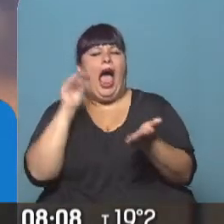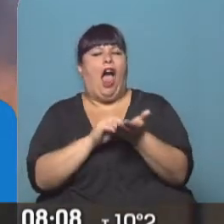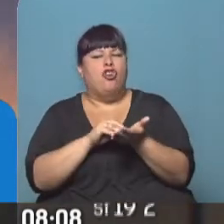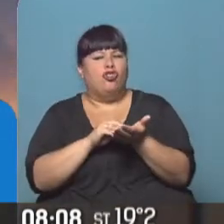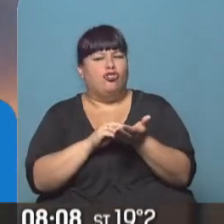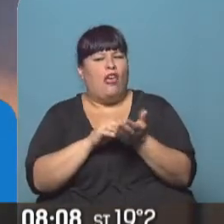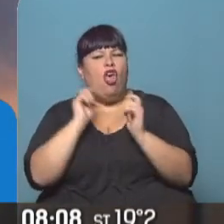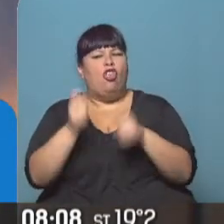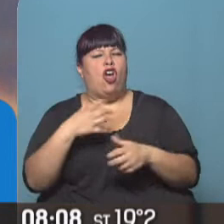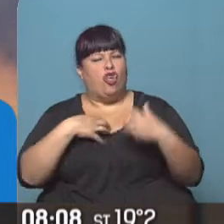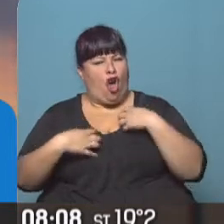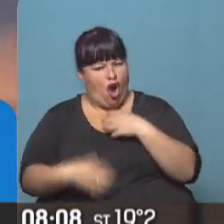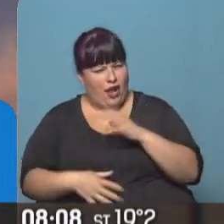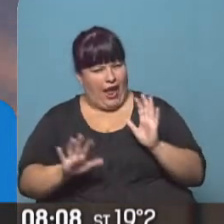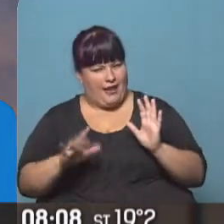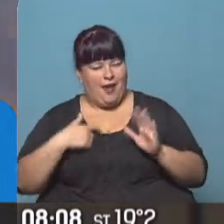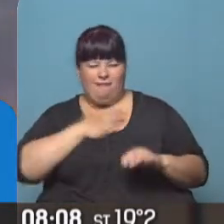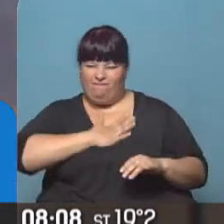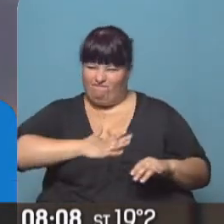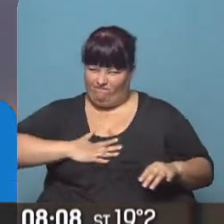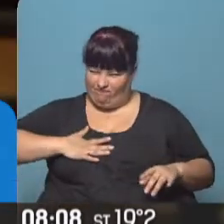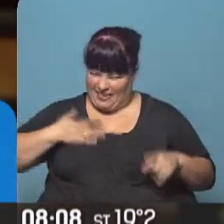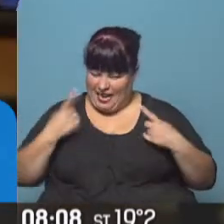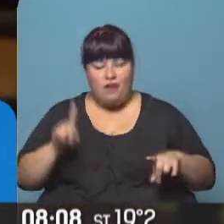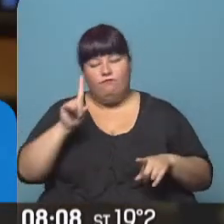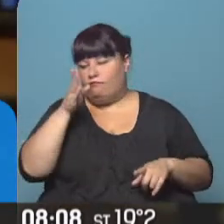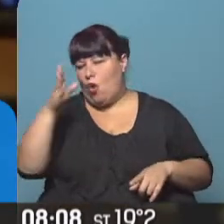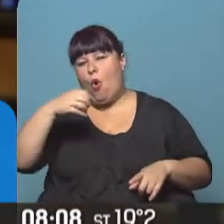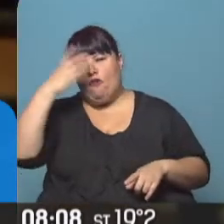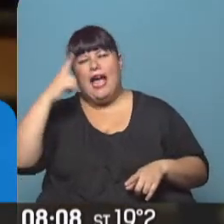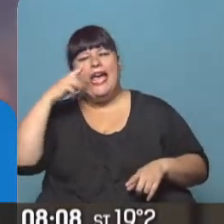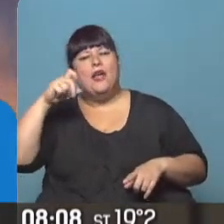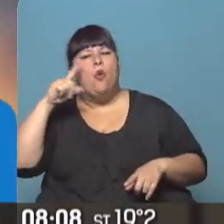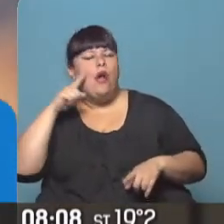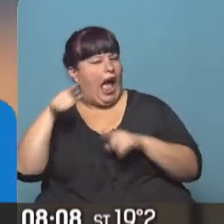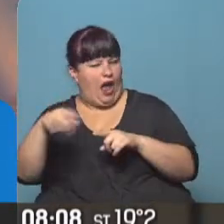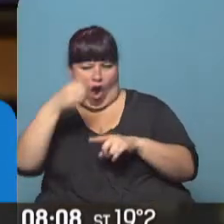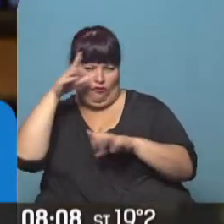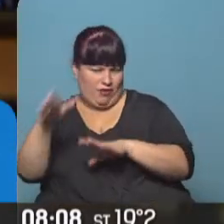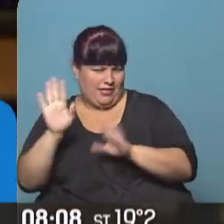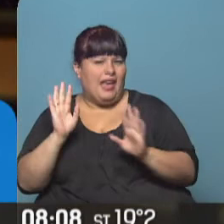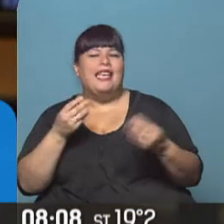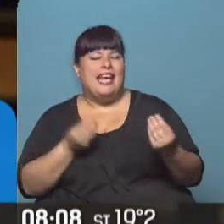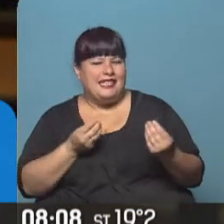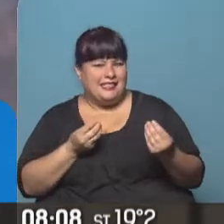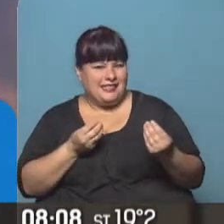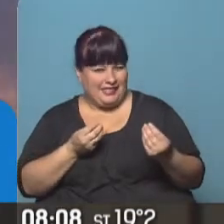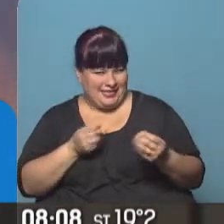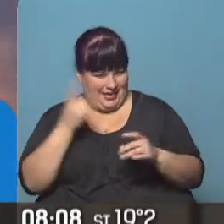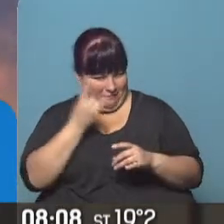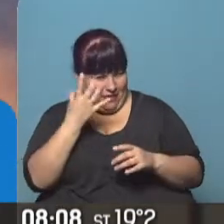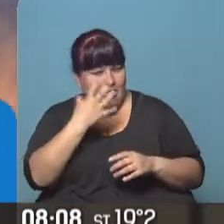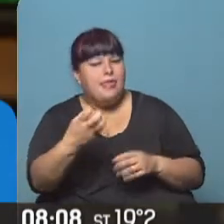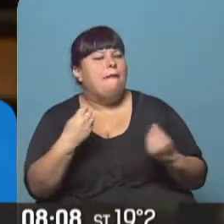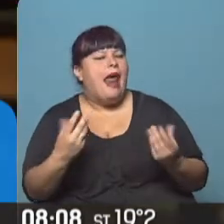para donar órganos. Me sonó rarísima. A la oficial en Cucay. Hay que ir a la oficial. Hay que ir a la oficial. ¿Qué es eso? ¿Te enganchan